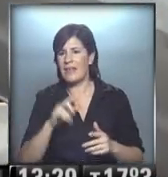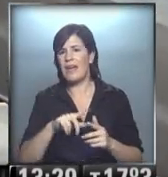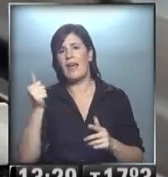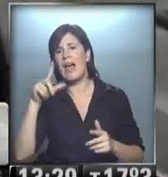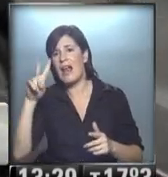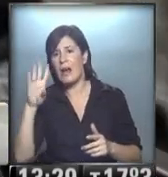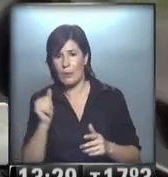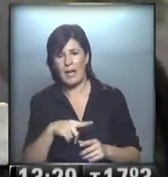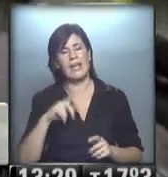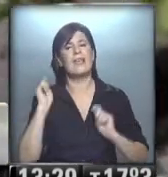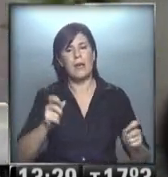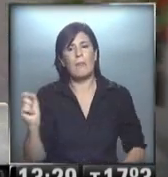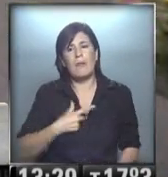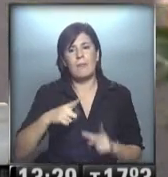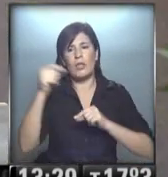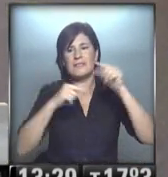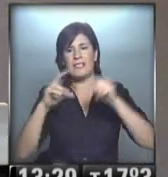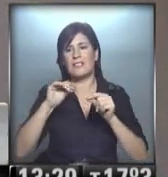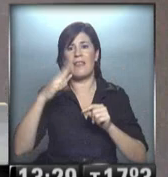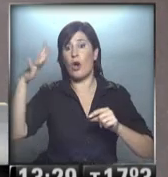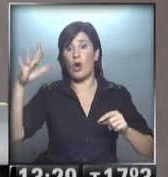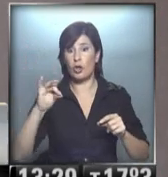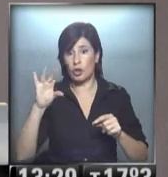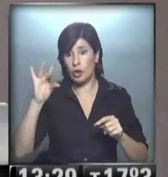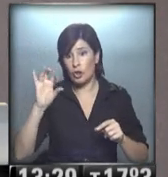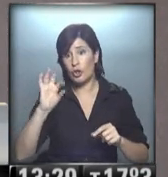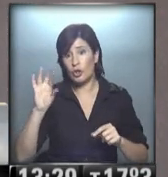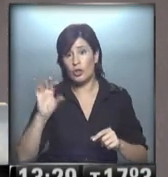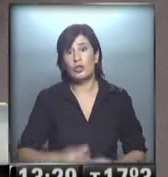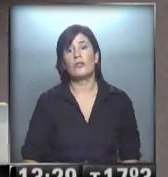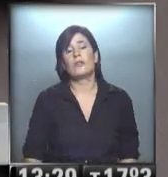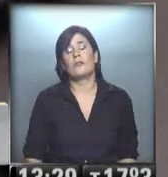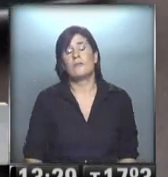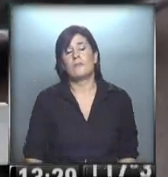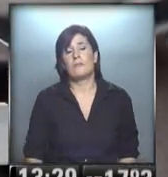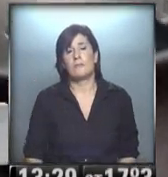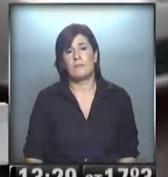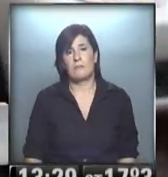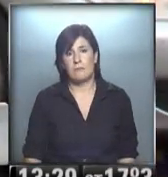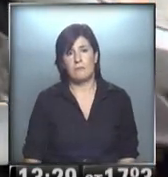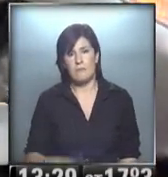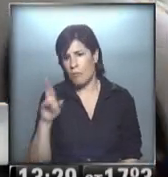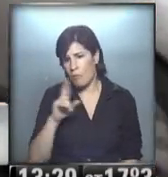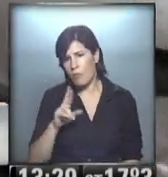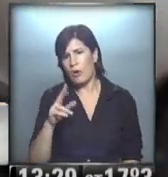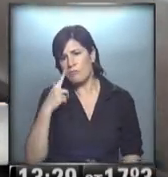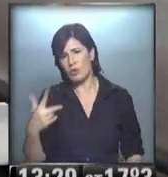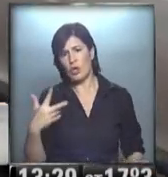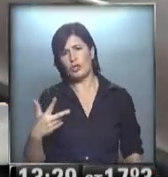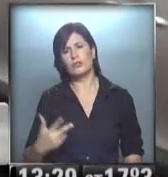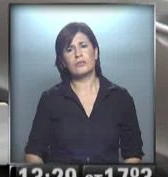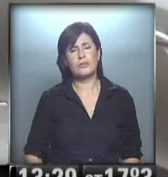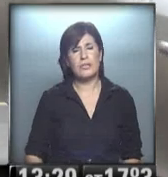Oro como mejor actriz dramática por este primer clásico que hizo esta intensa actriz como fue Norma